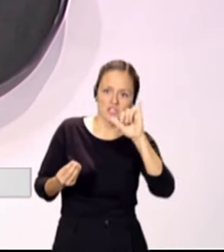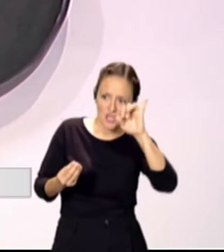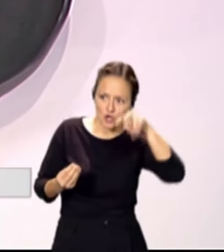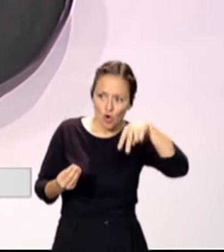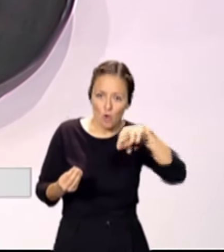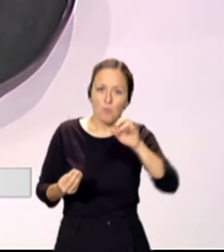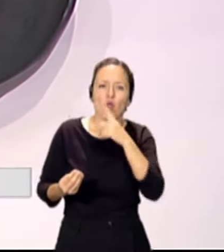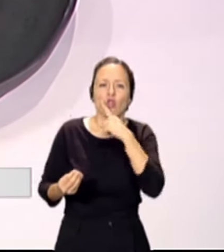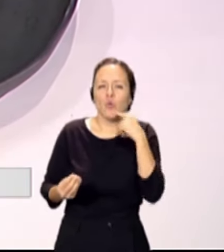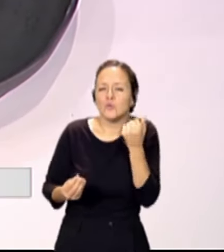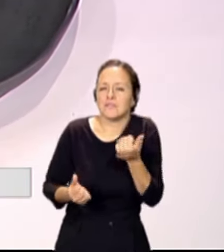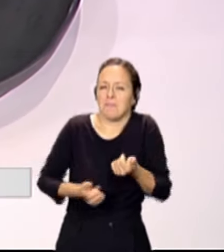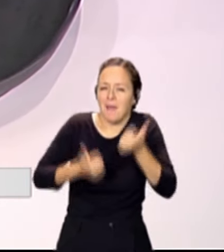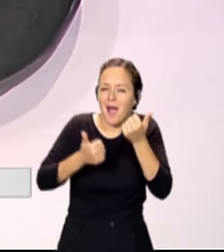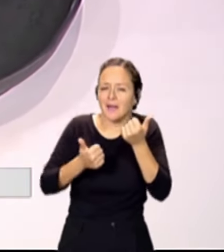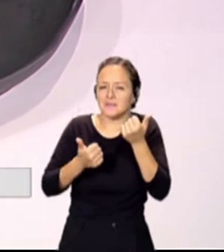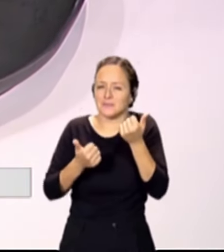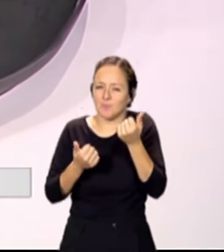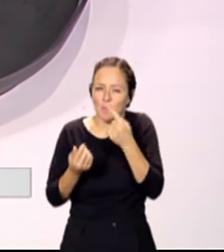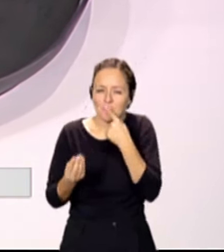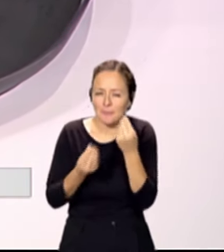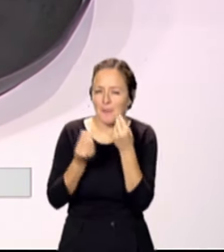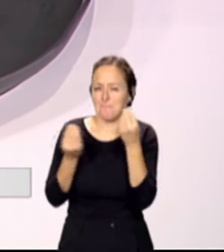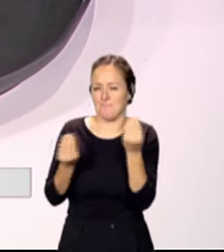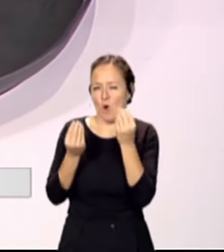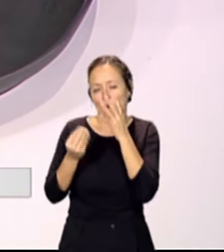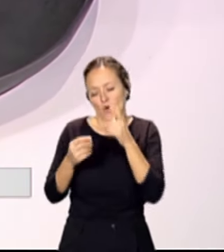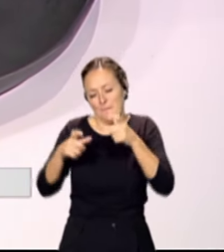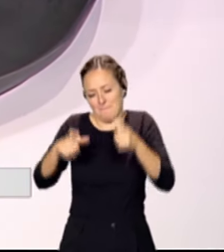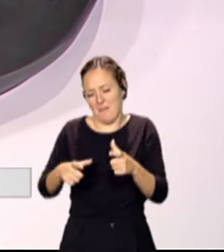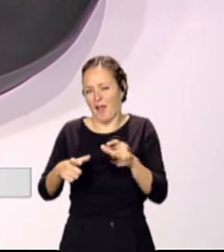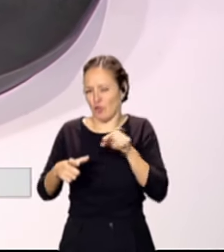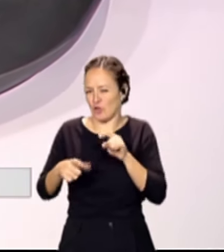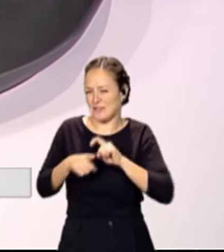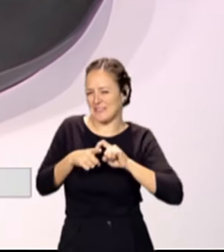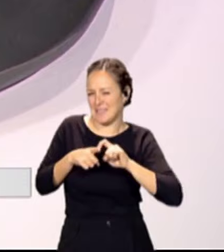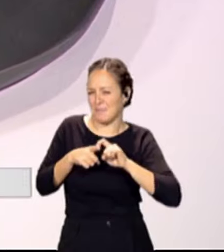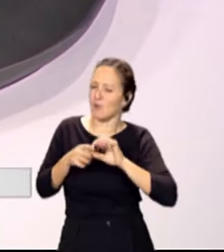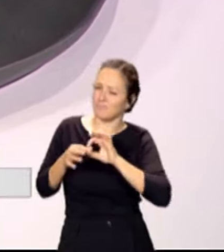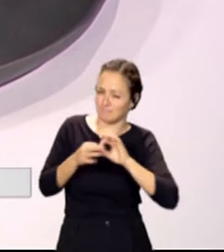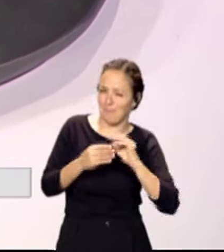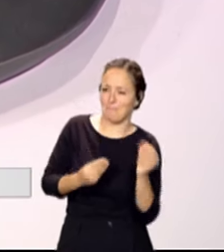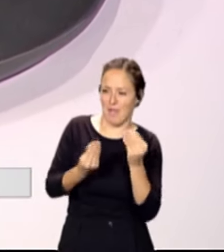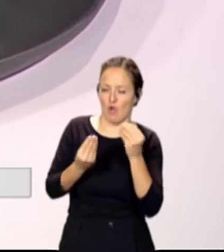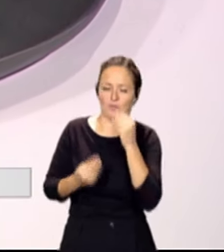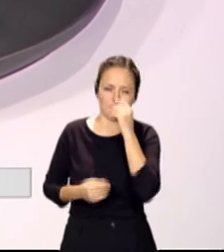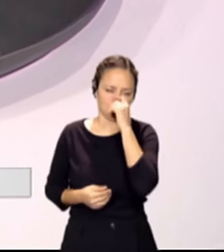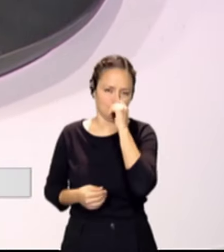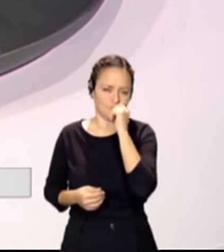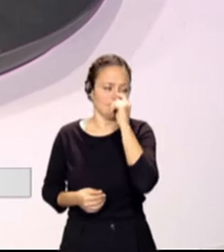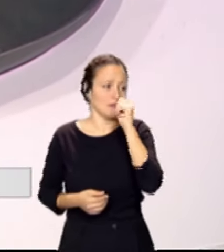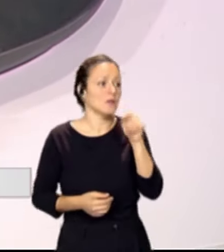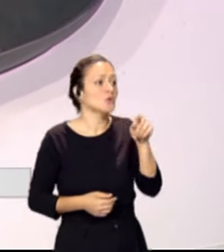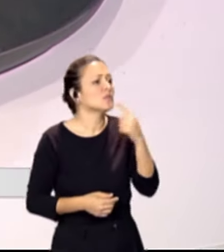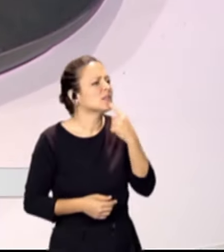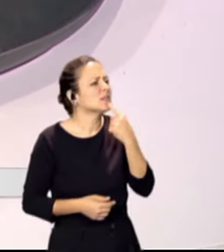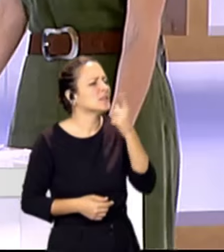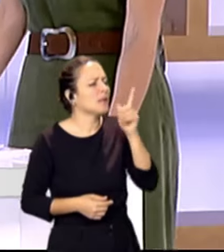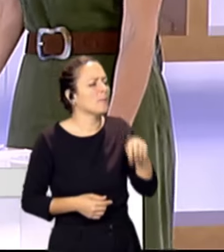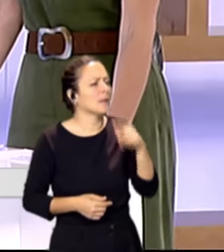más dulce y me parece más agradecido para este tipo de platos que son que son delicados no y hablabas también Pedro de algo